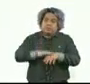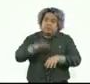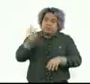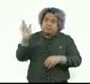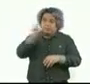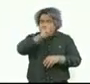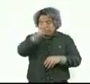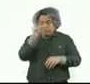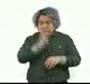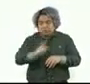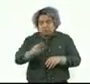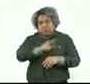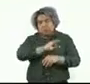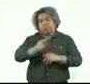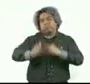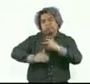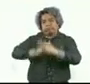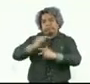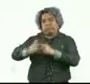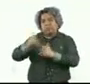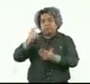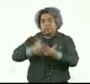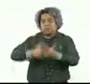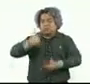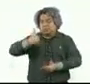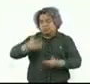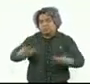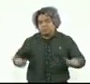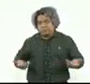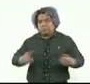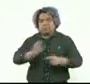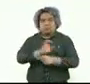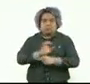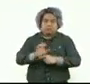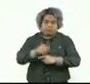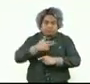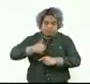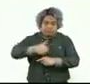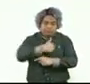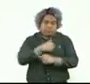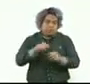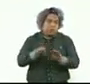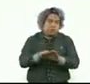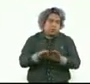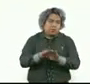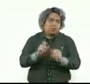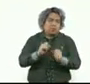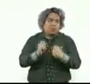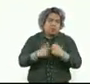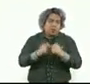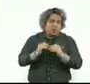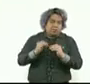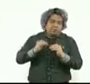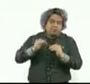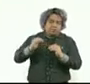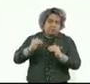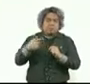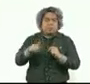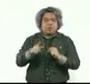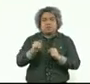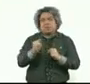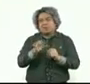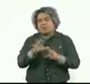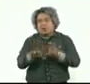de progresar a la gravedad, y es lo que se expresa, no como tendencia, pero sí como eventos